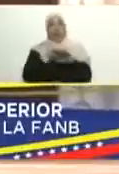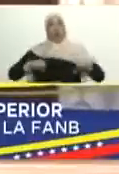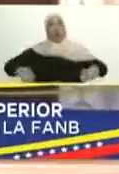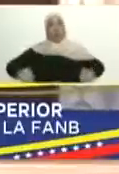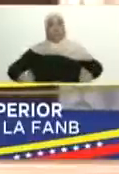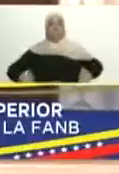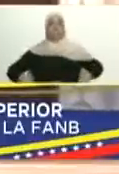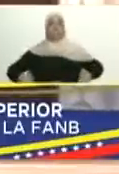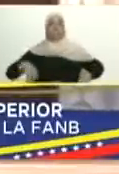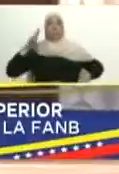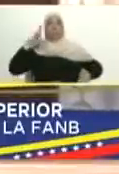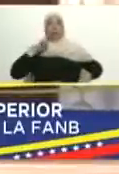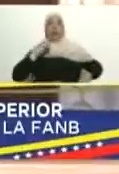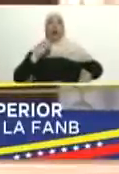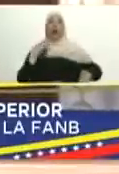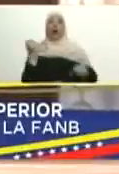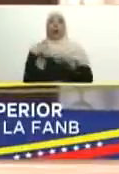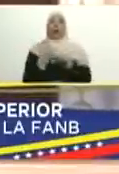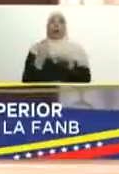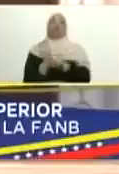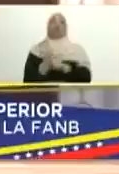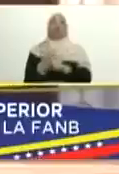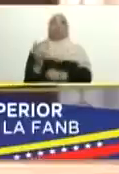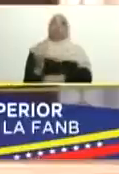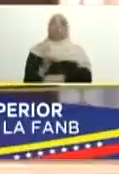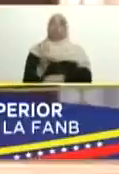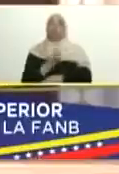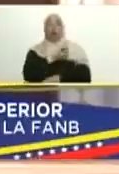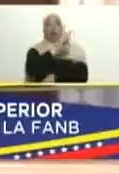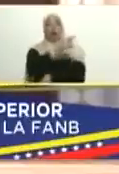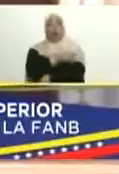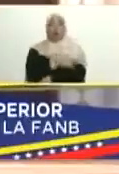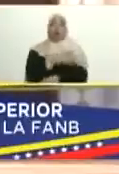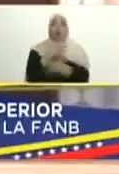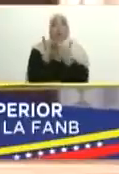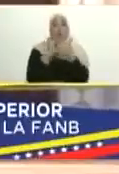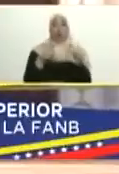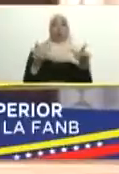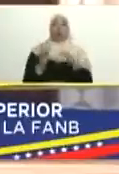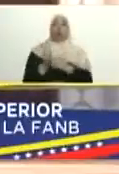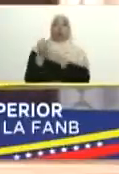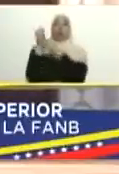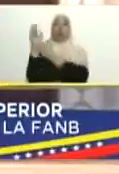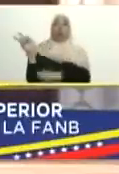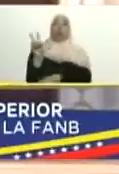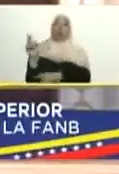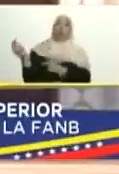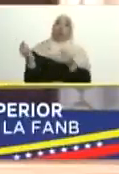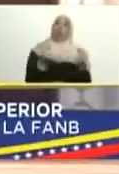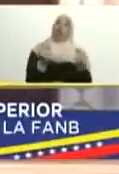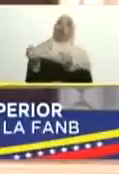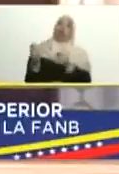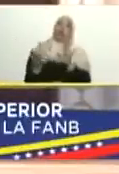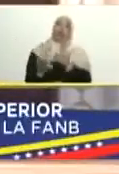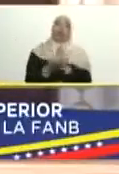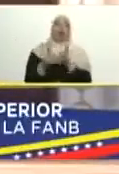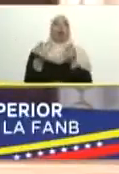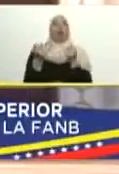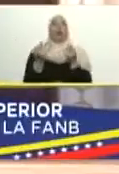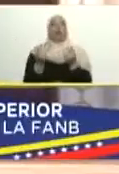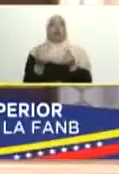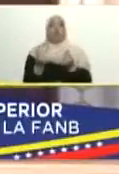Nacional Bolivariana desplegados en el terreno, fusil en mano, liberando el territorio de bandas ilegales, de economía